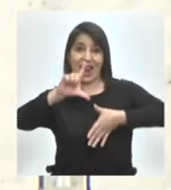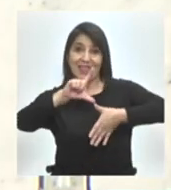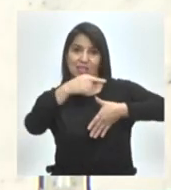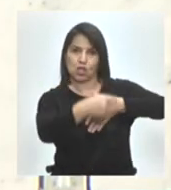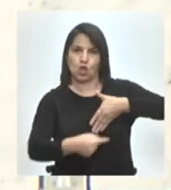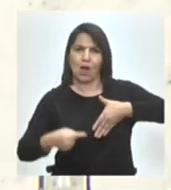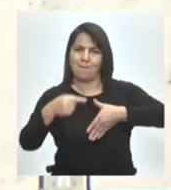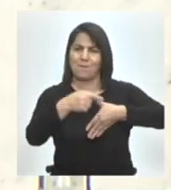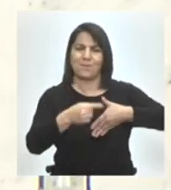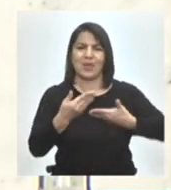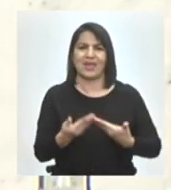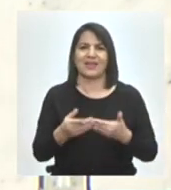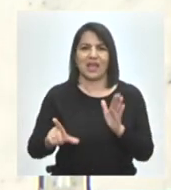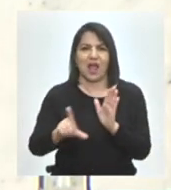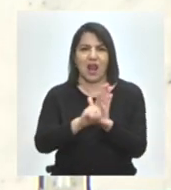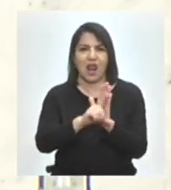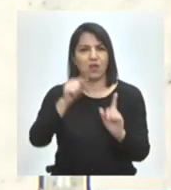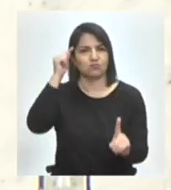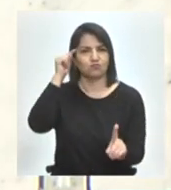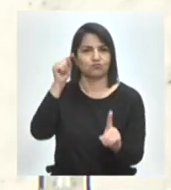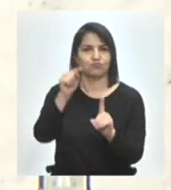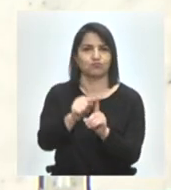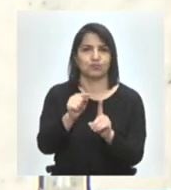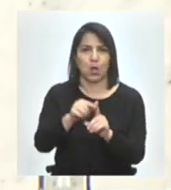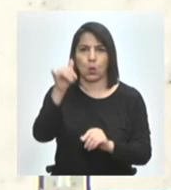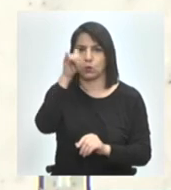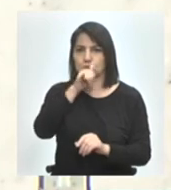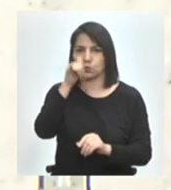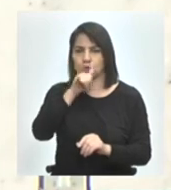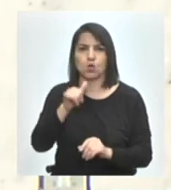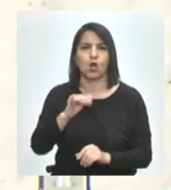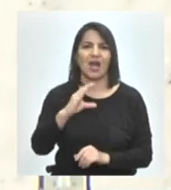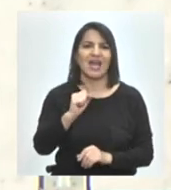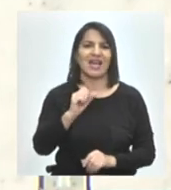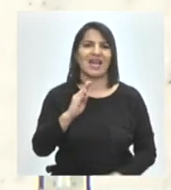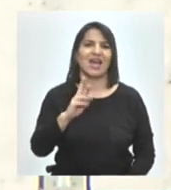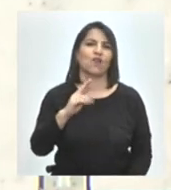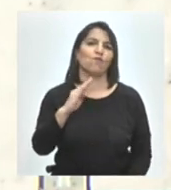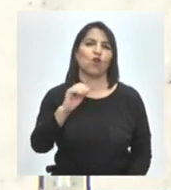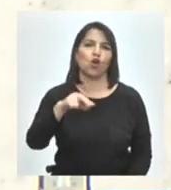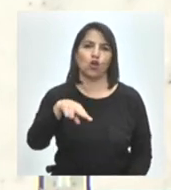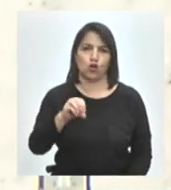en establecer por ley su meta de carbono neutralidad,